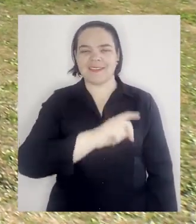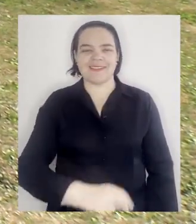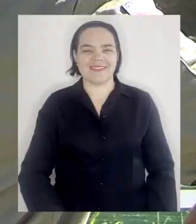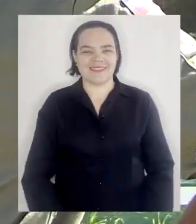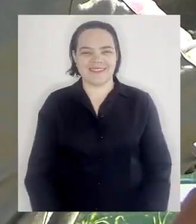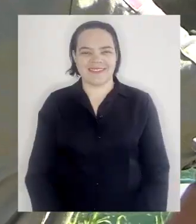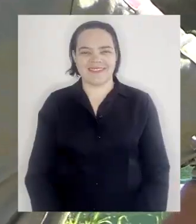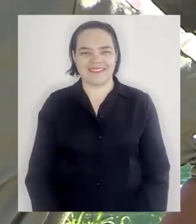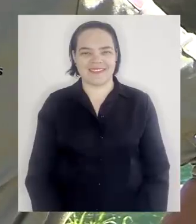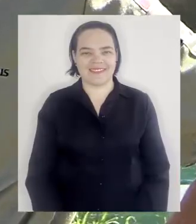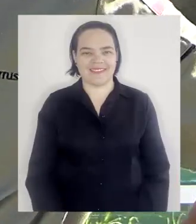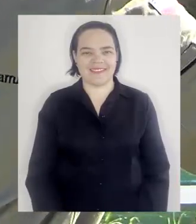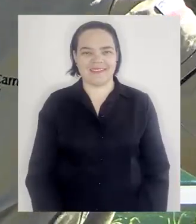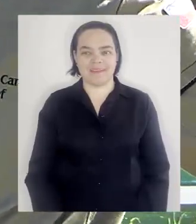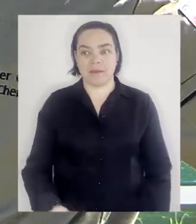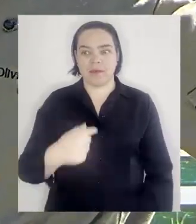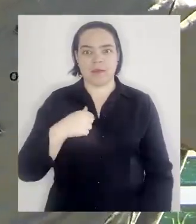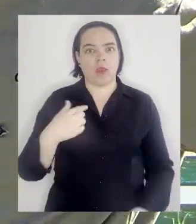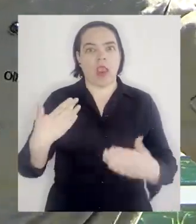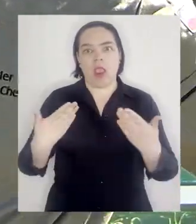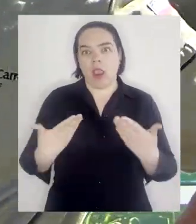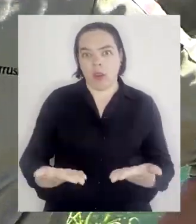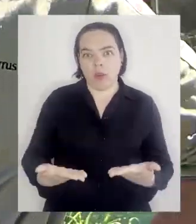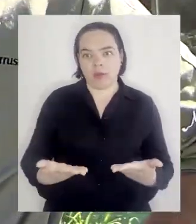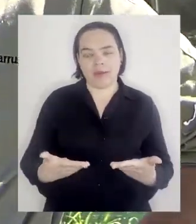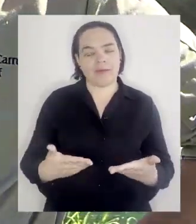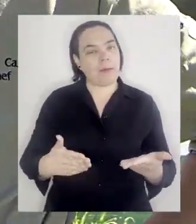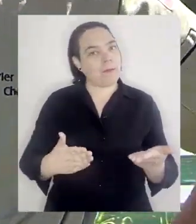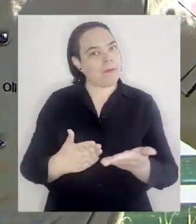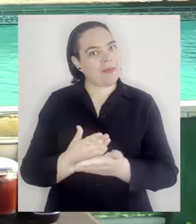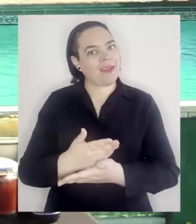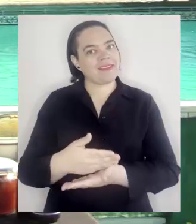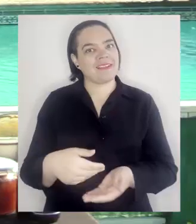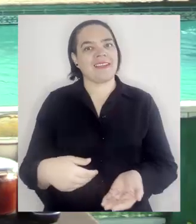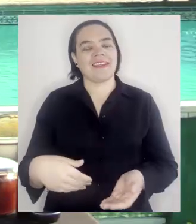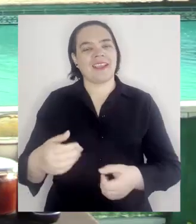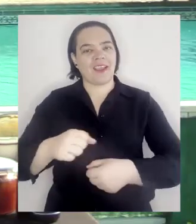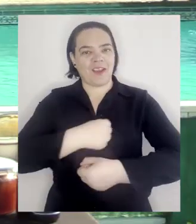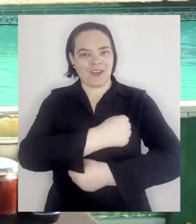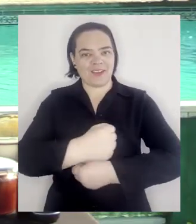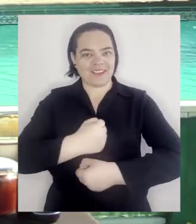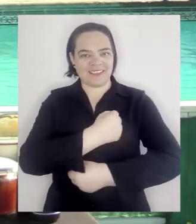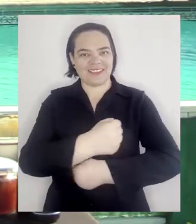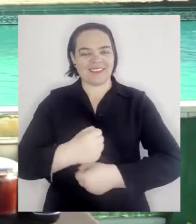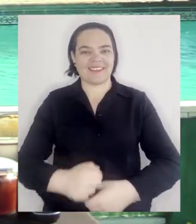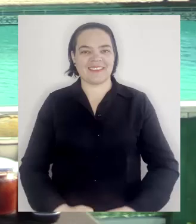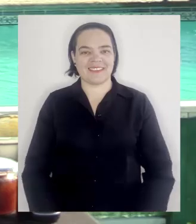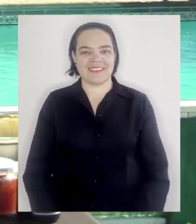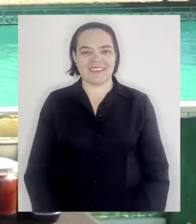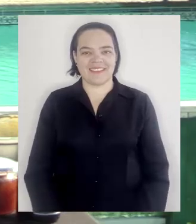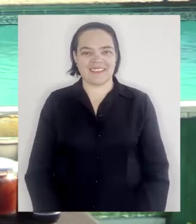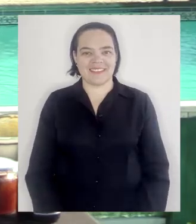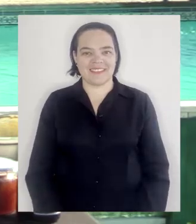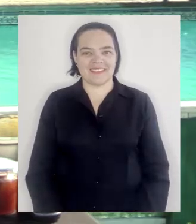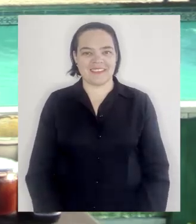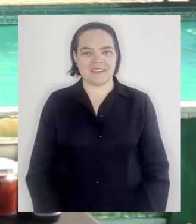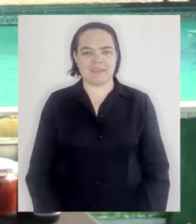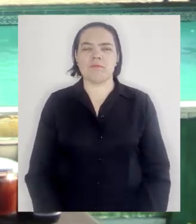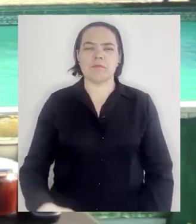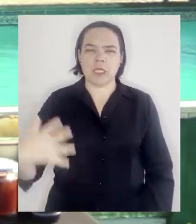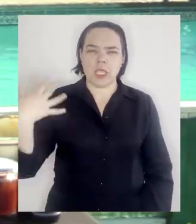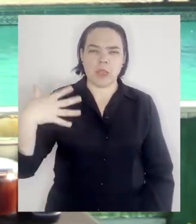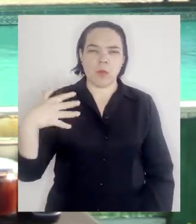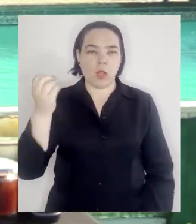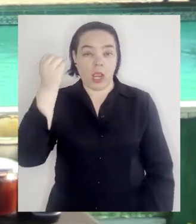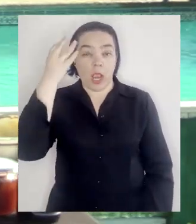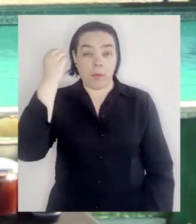Eso. Bueno, hay que ponerme a cocinar yo, como siempre. Pero no, uno, es importante aprender y ir